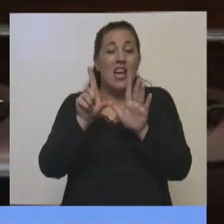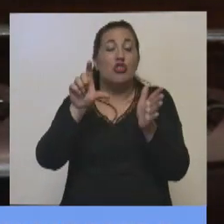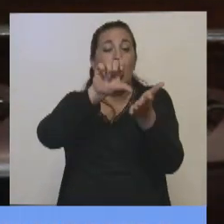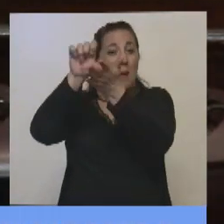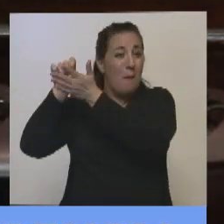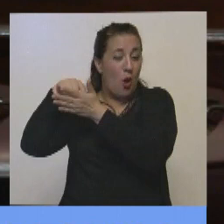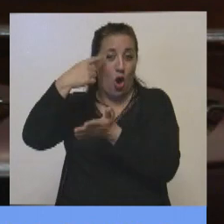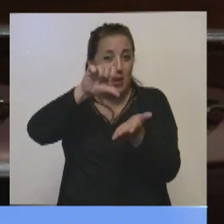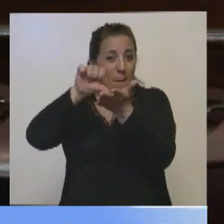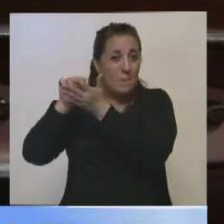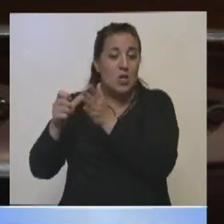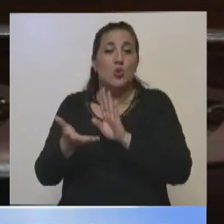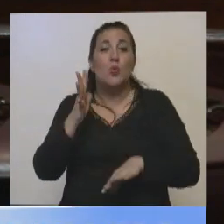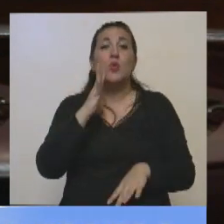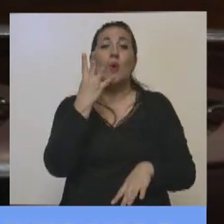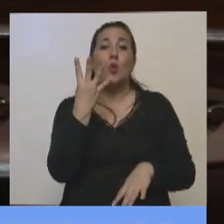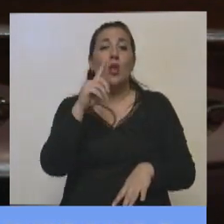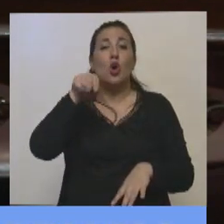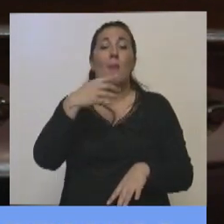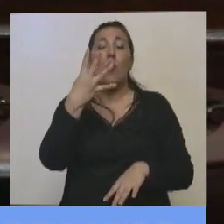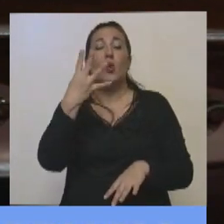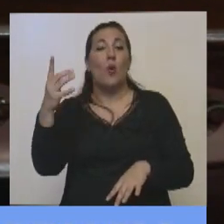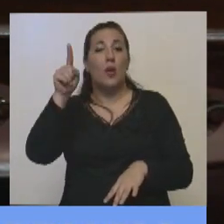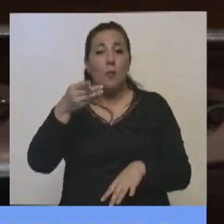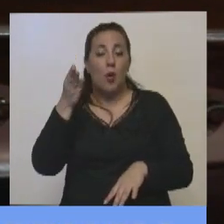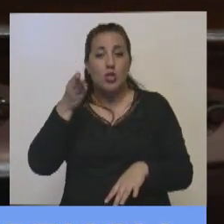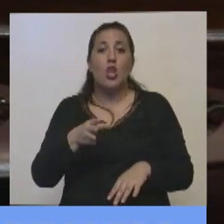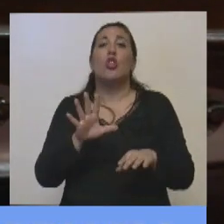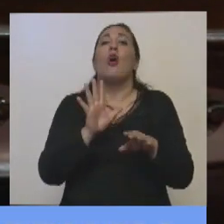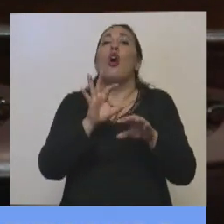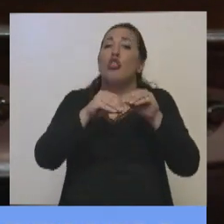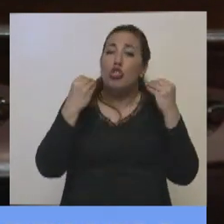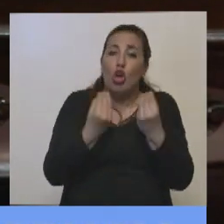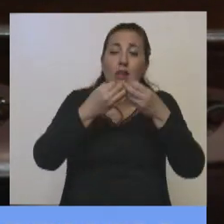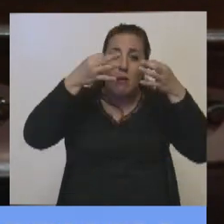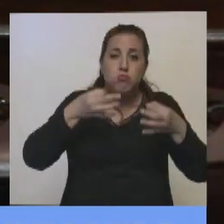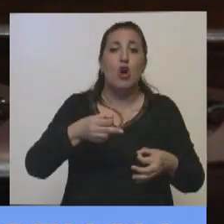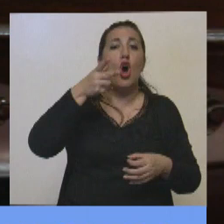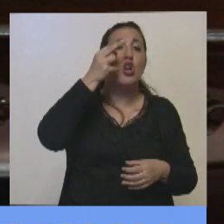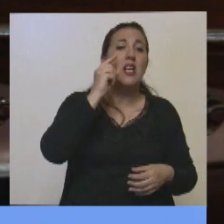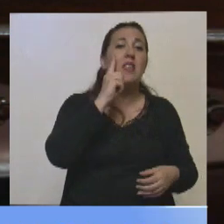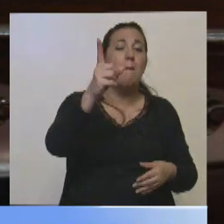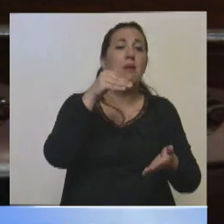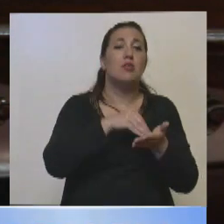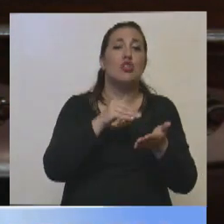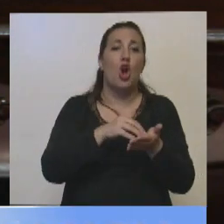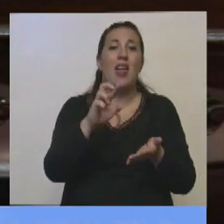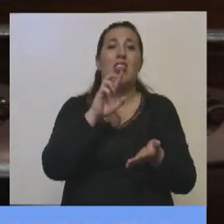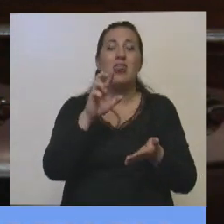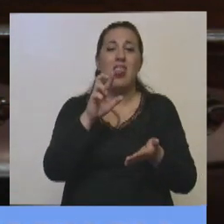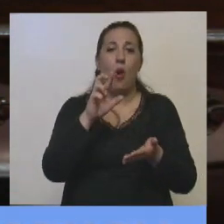44 por ciento es decir 80.000 millones de dólares se incrementa la